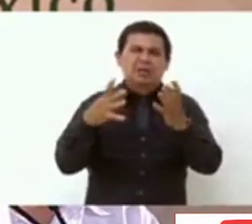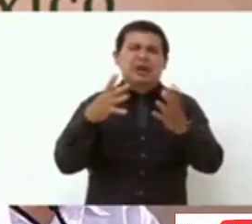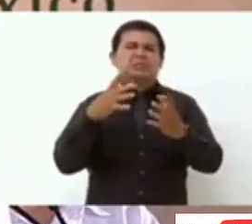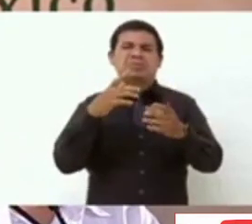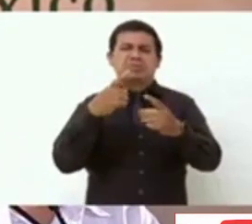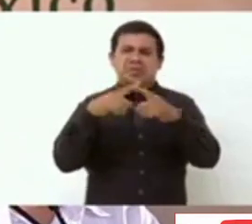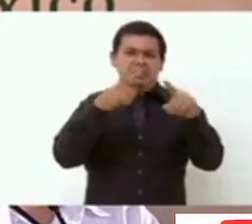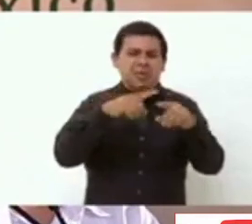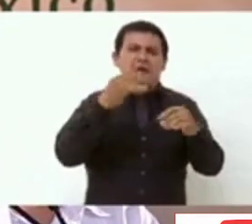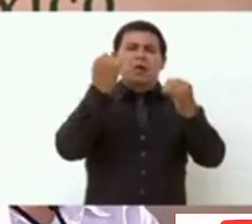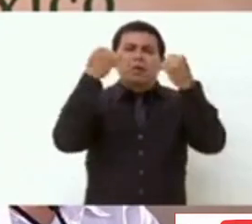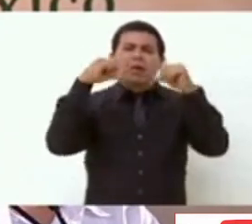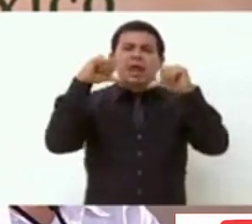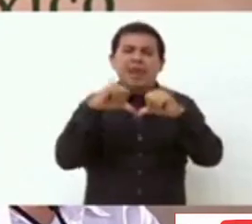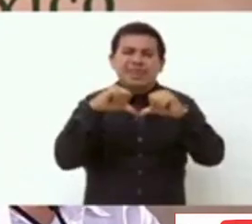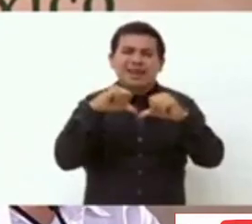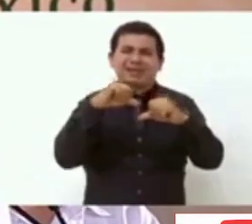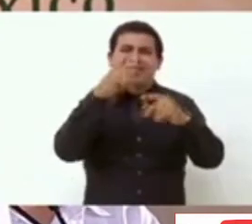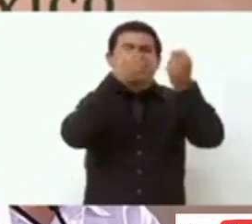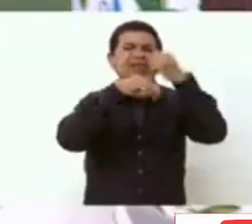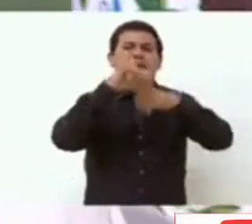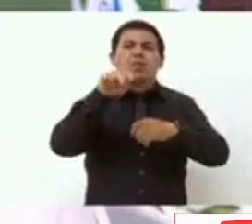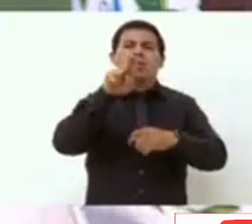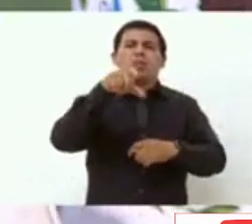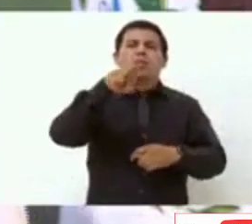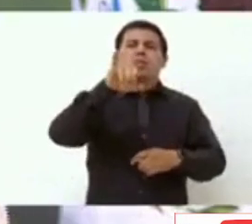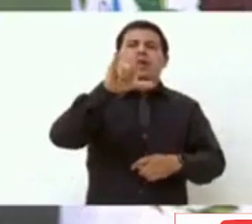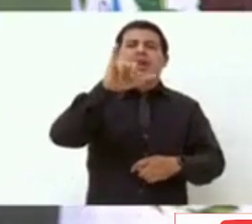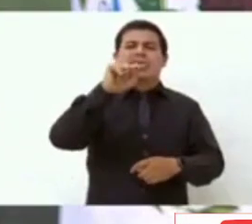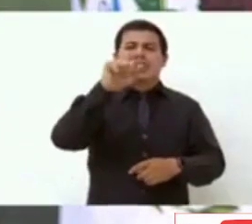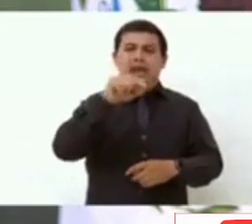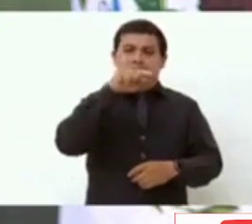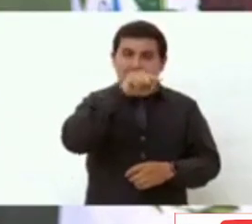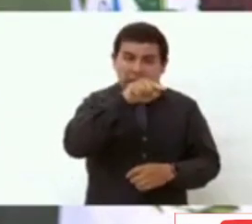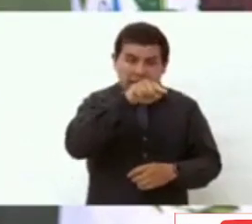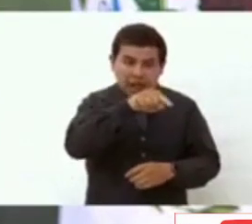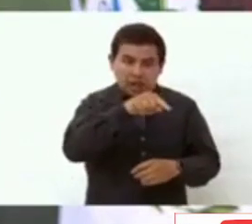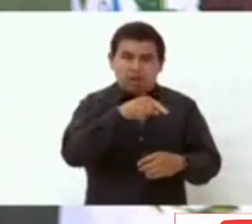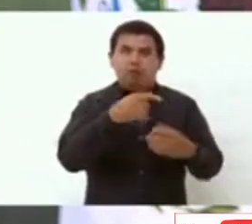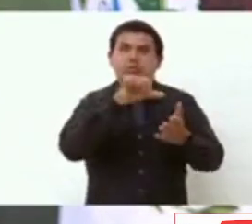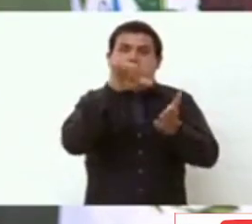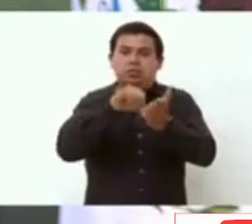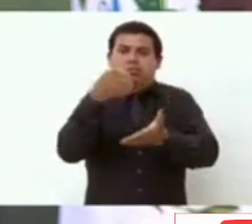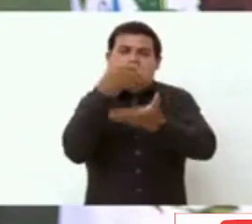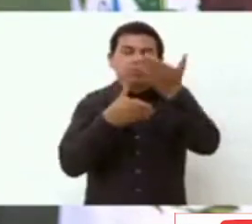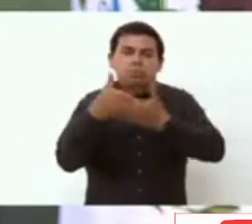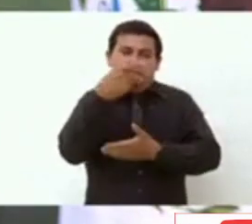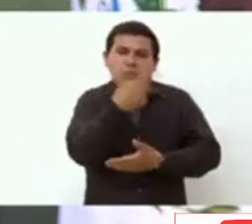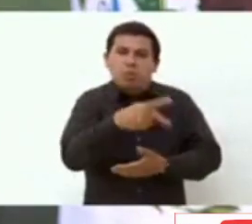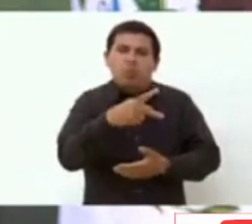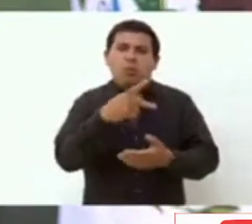Son símbolos